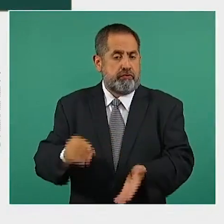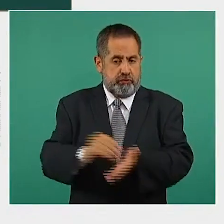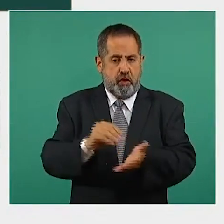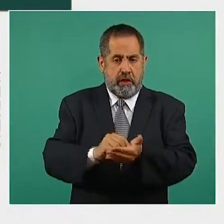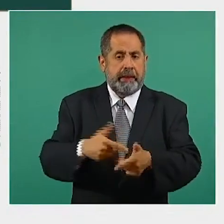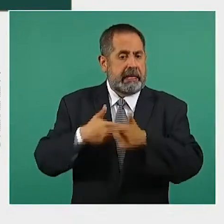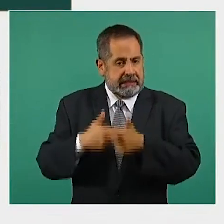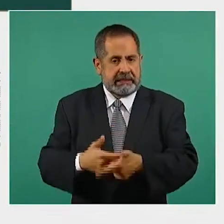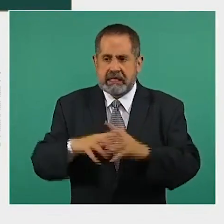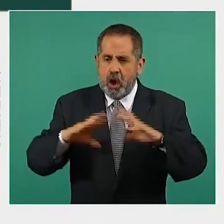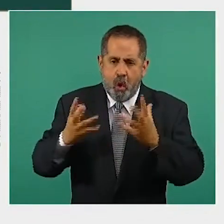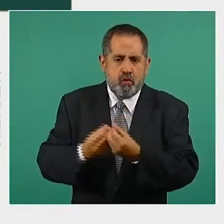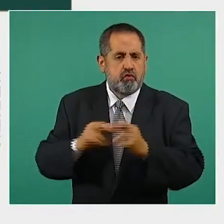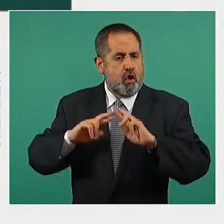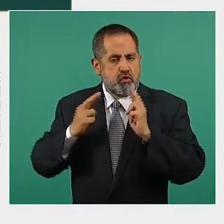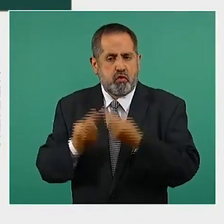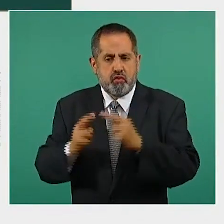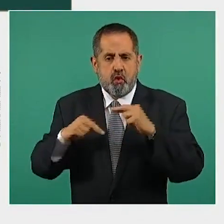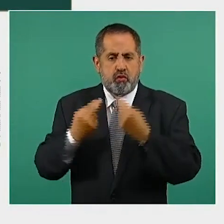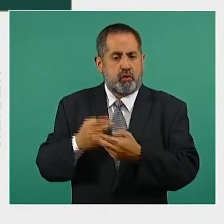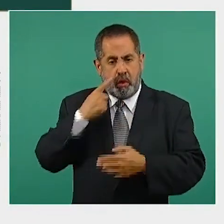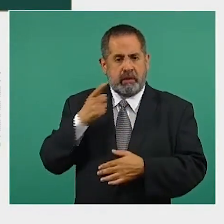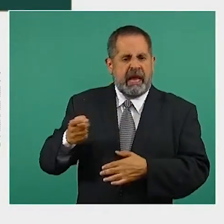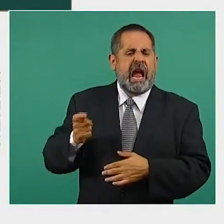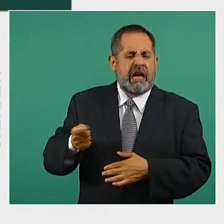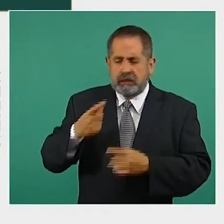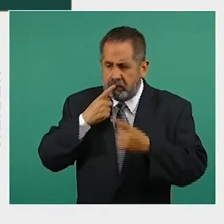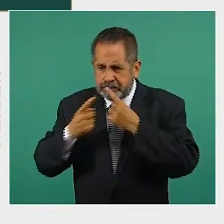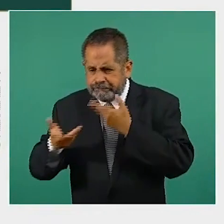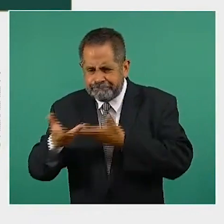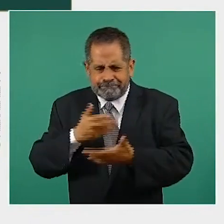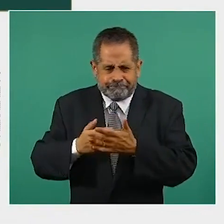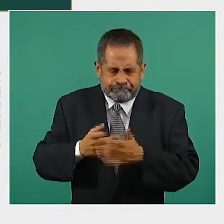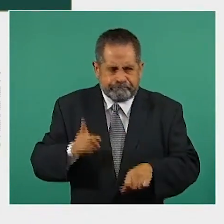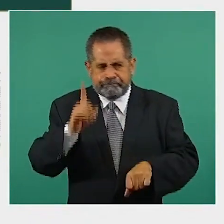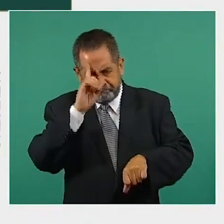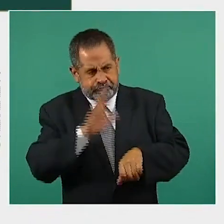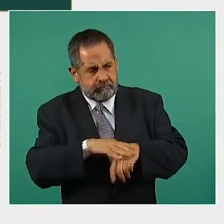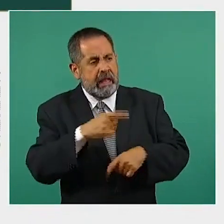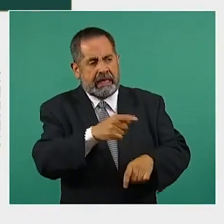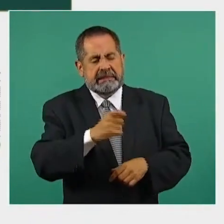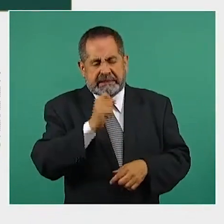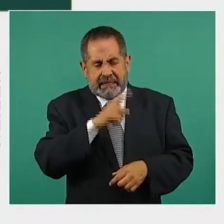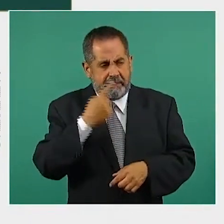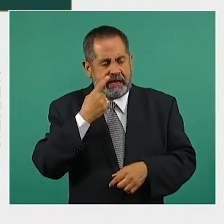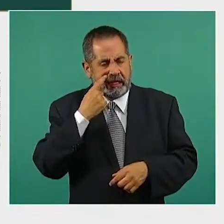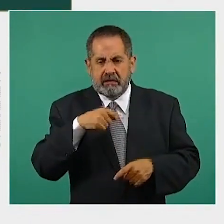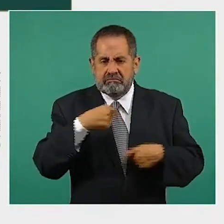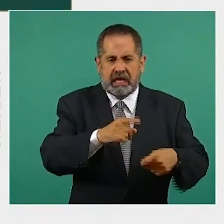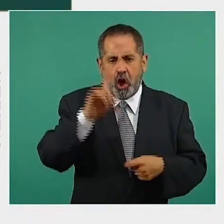sesionando, de manera que el panel está ahí para analizar y recomendar tratamientos, que varios de ellos o